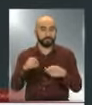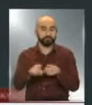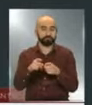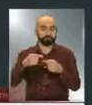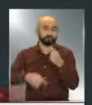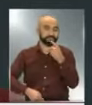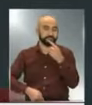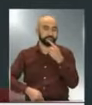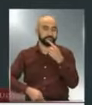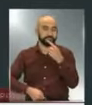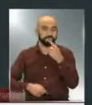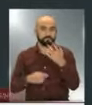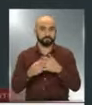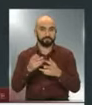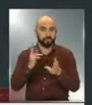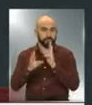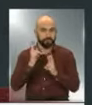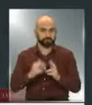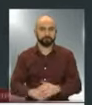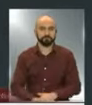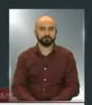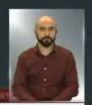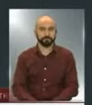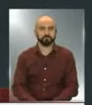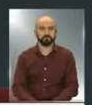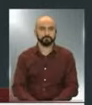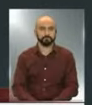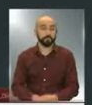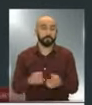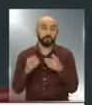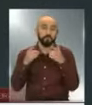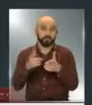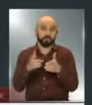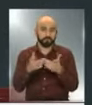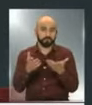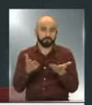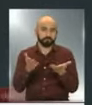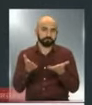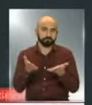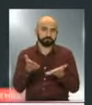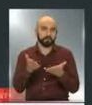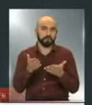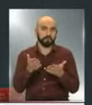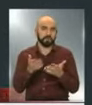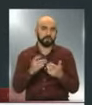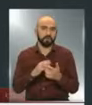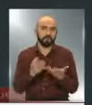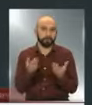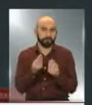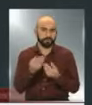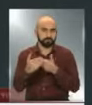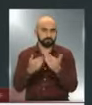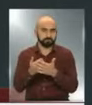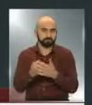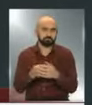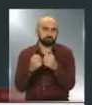su derrotero a partir de este incidente. Bueno, pero afortunadamente en medio de este incidente el resultado dentro de todo fue